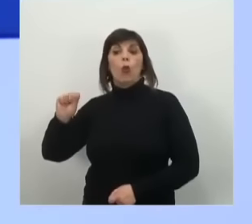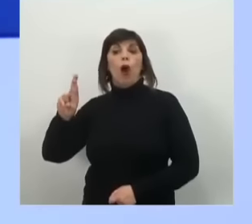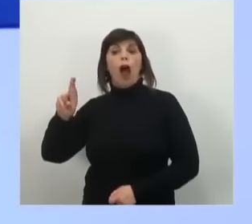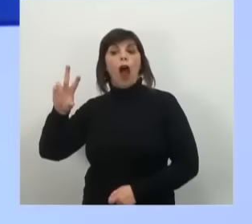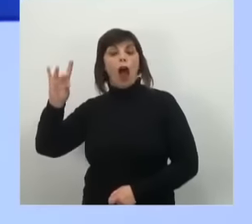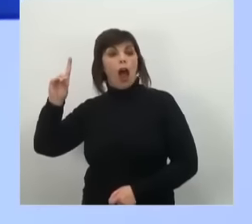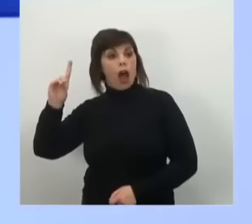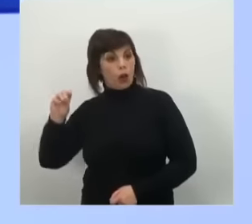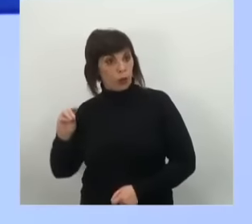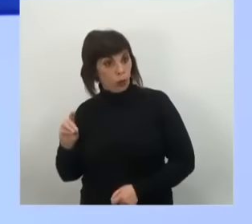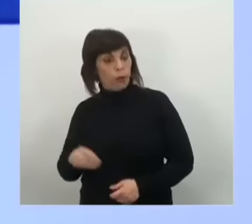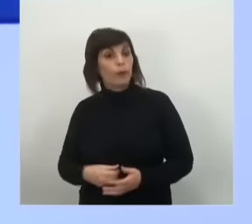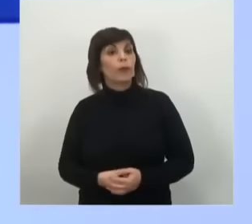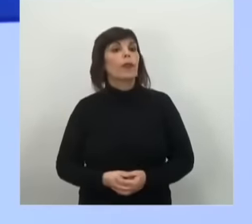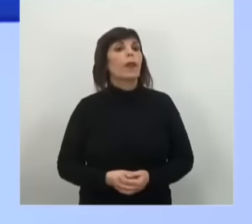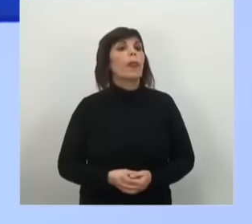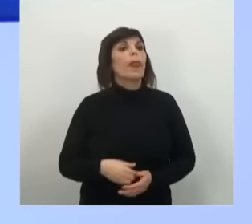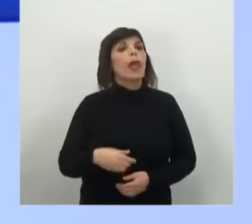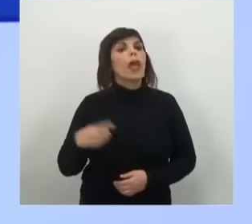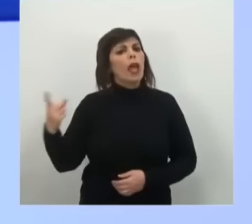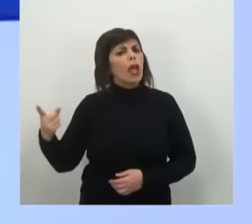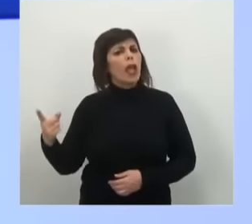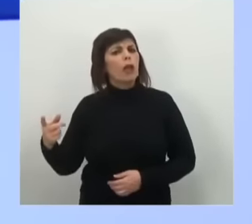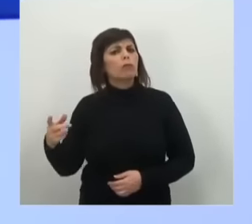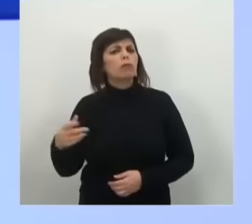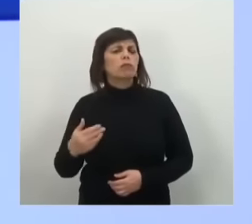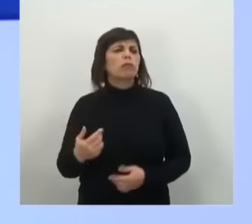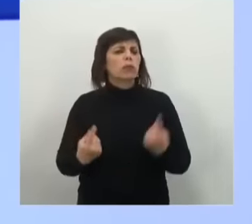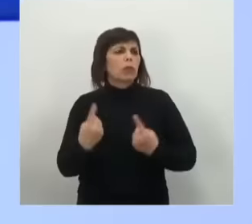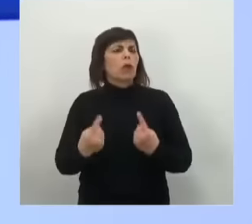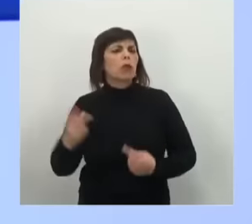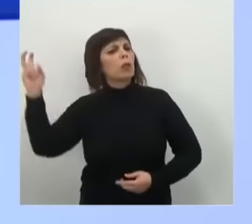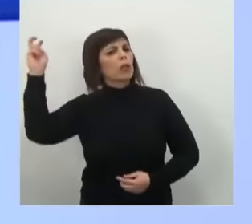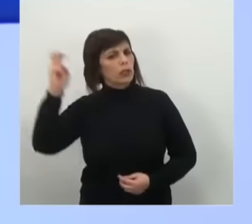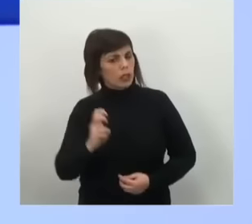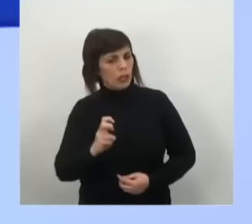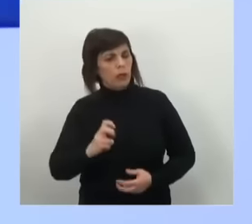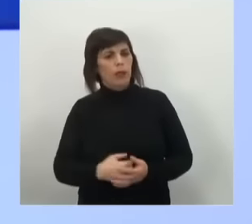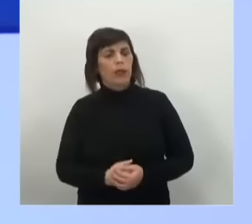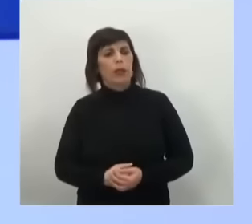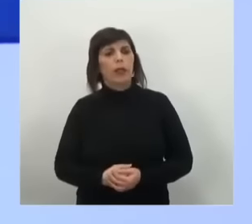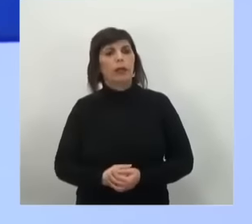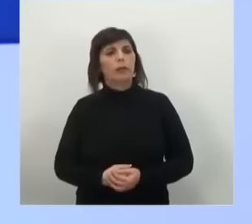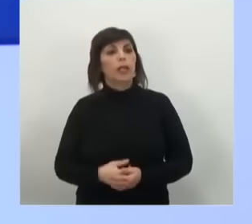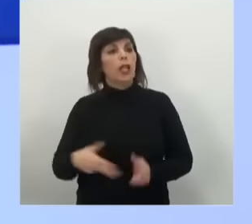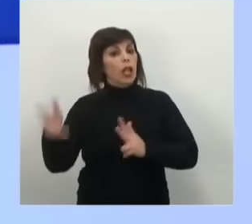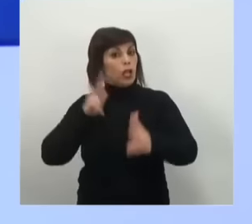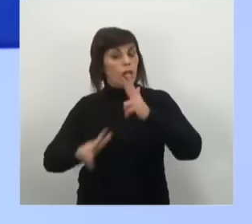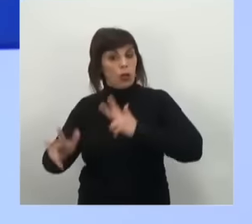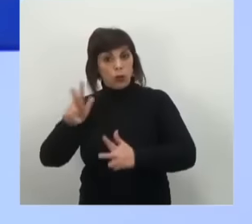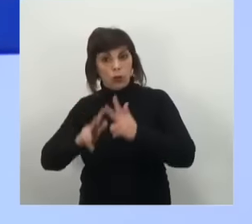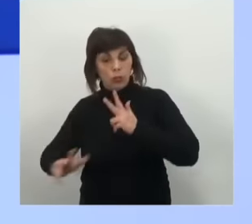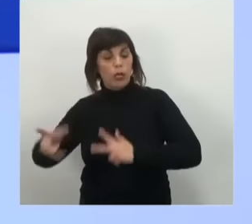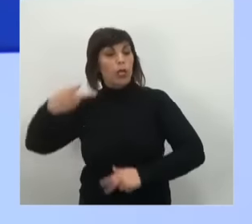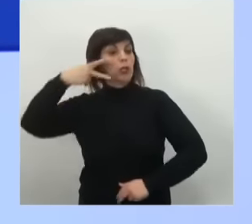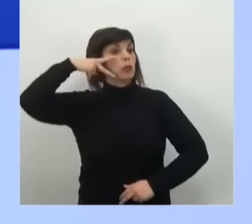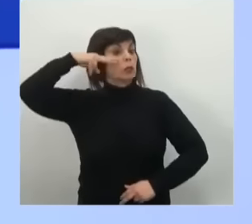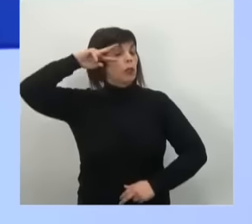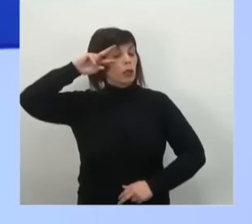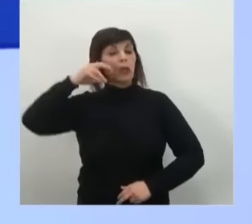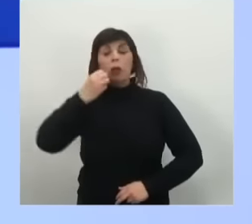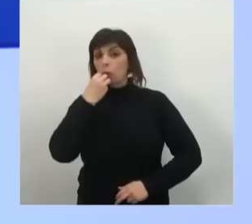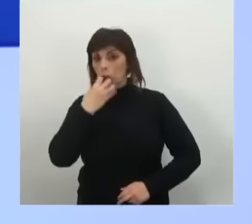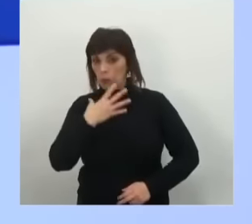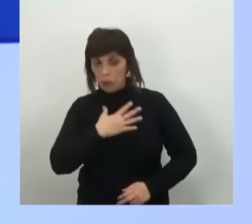para presentarnos los viajes a Israel y hemos tenido a muy buena experiencia porque hemos hecho viajes